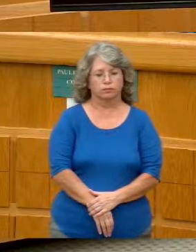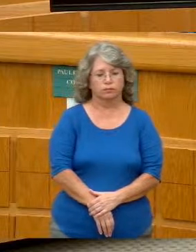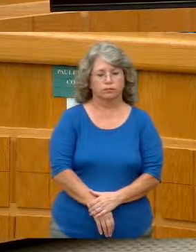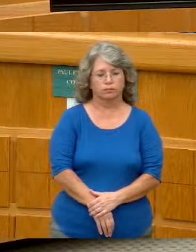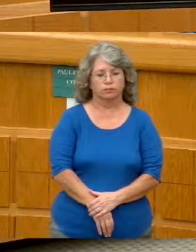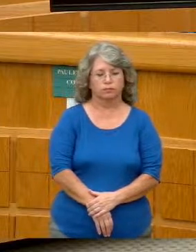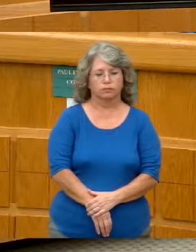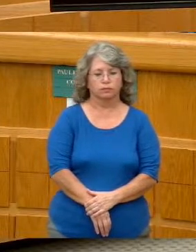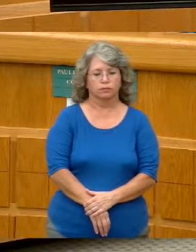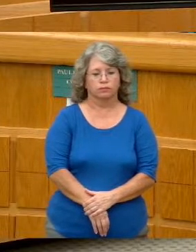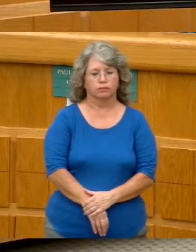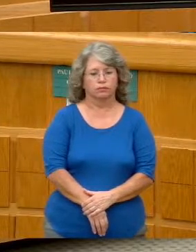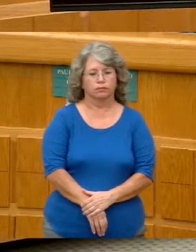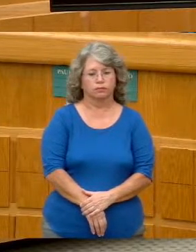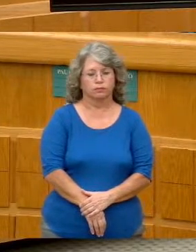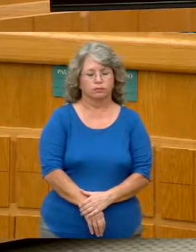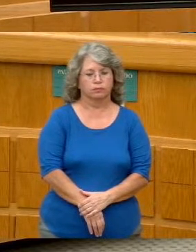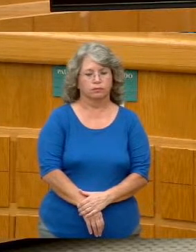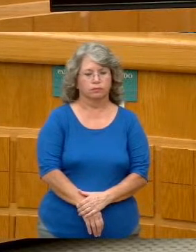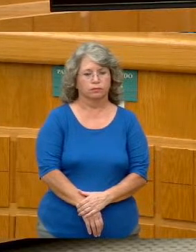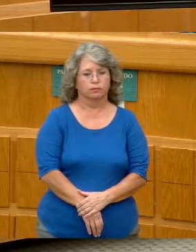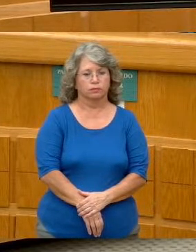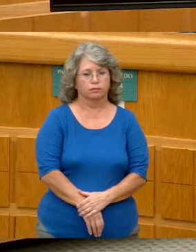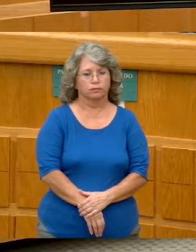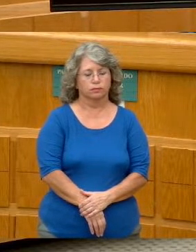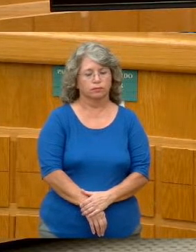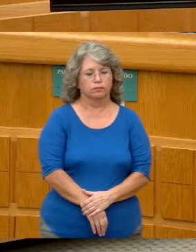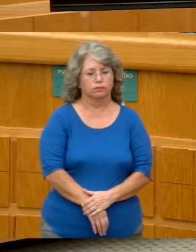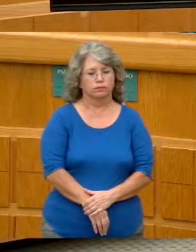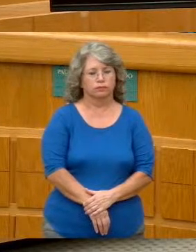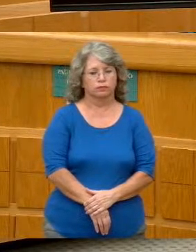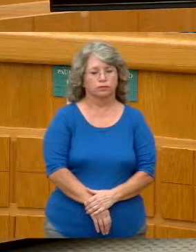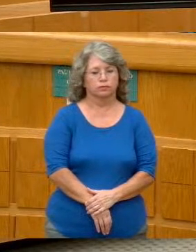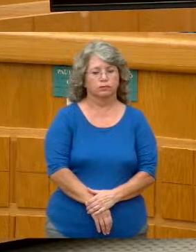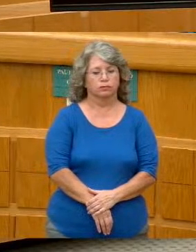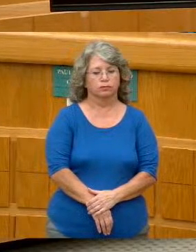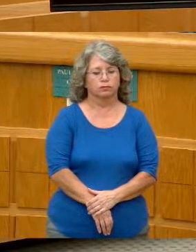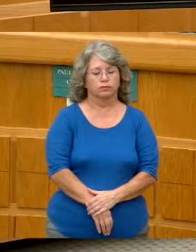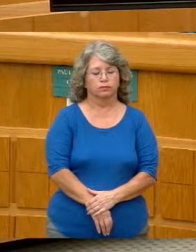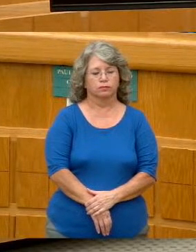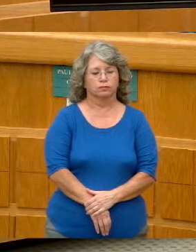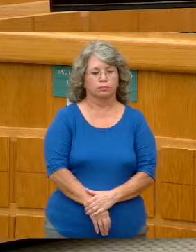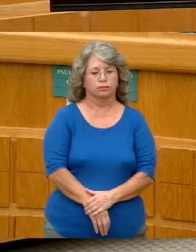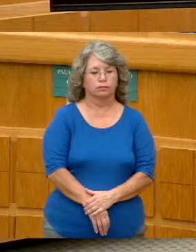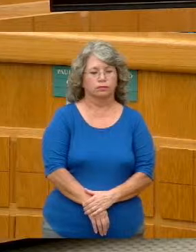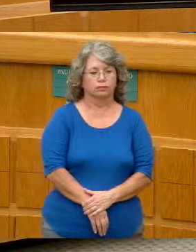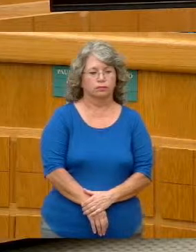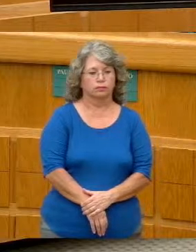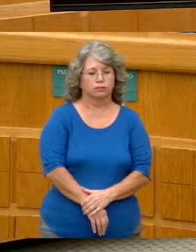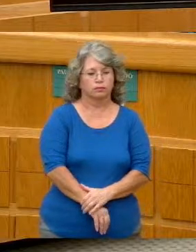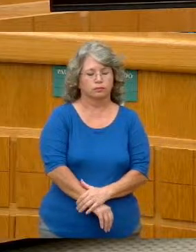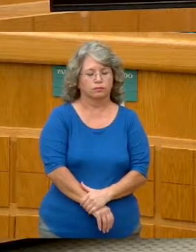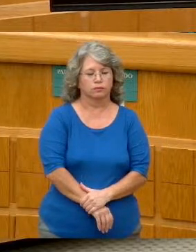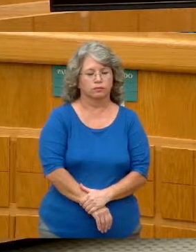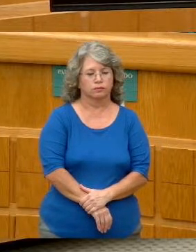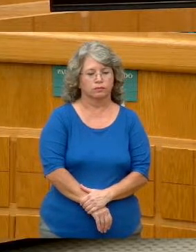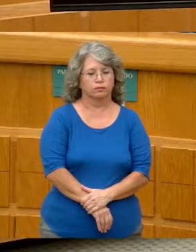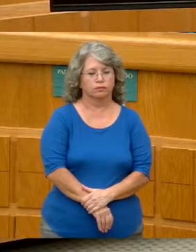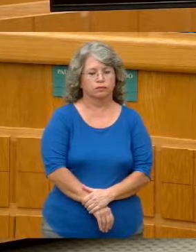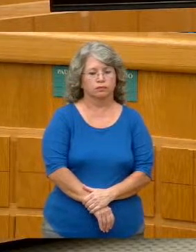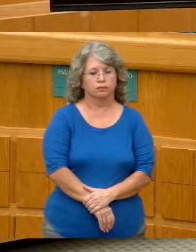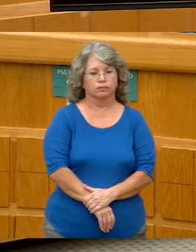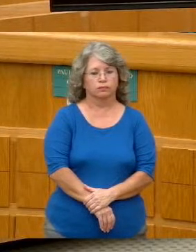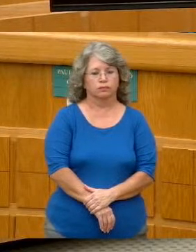los fallecimientos y las personas en la unidad de cuidados intensivos. Hay un menor número de encuentros entre personas, de acuerdo a los datos por teléfonos